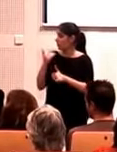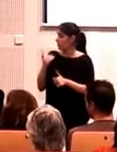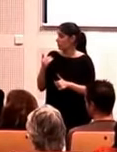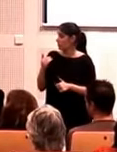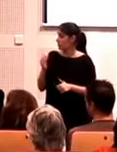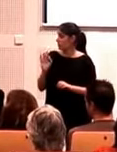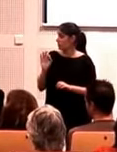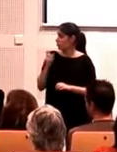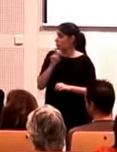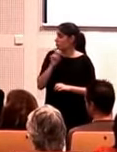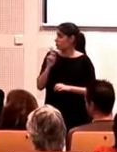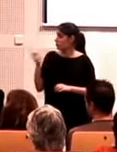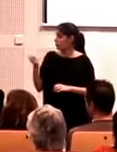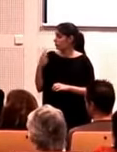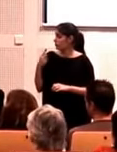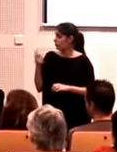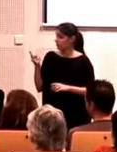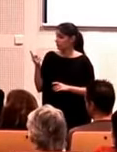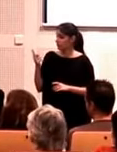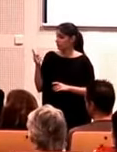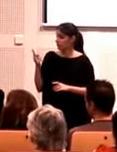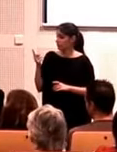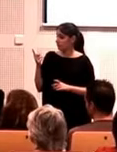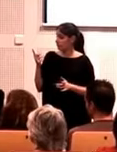o qué hago. A ver.